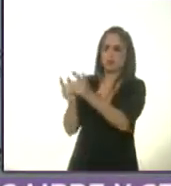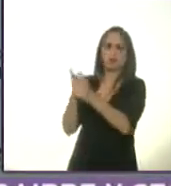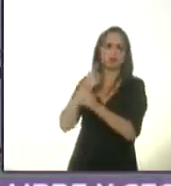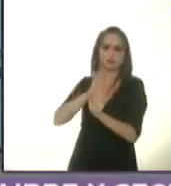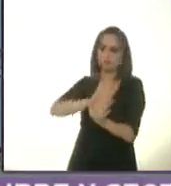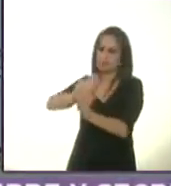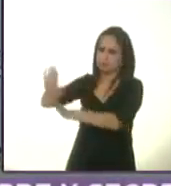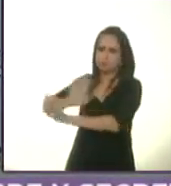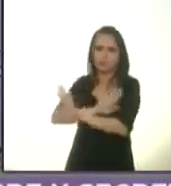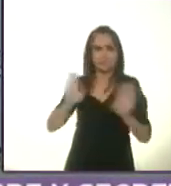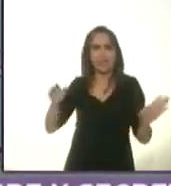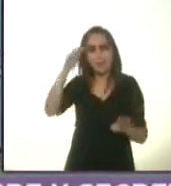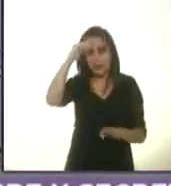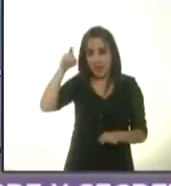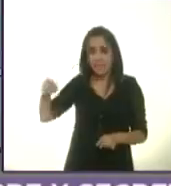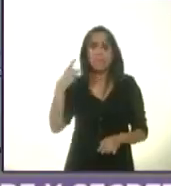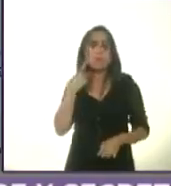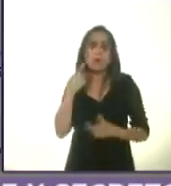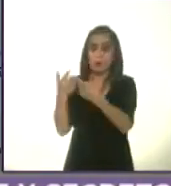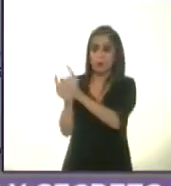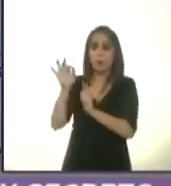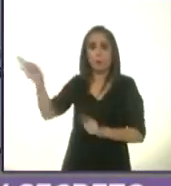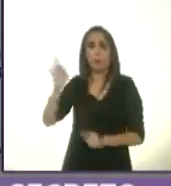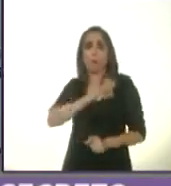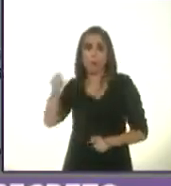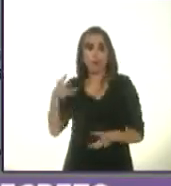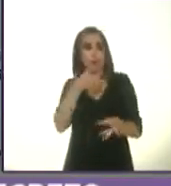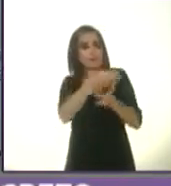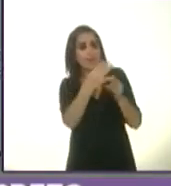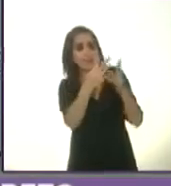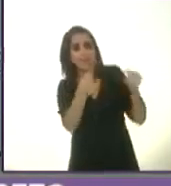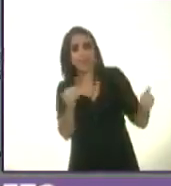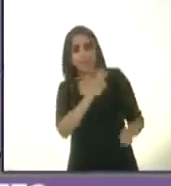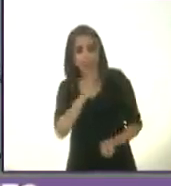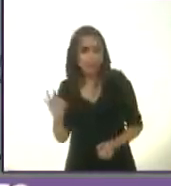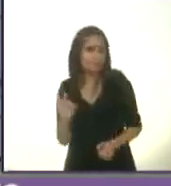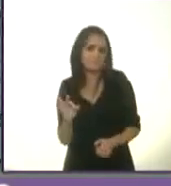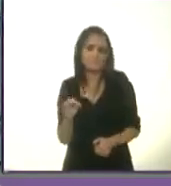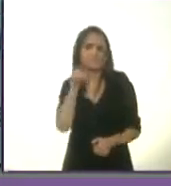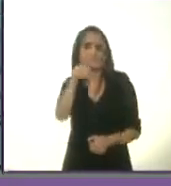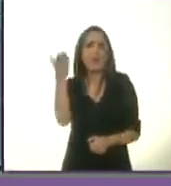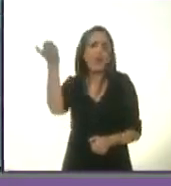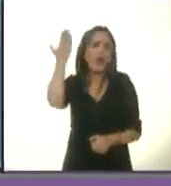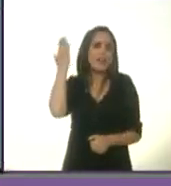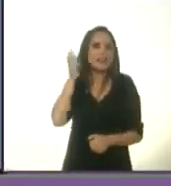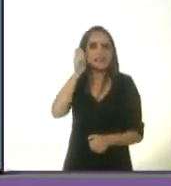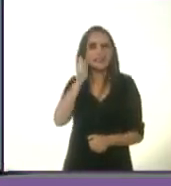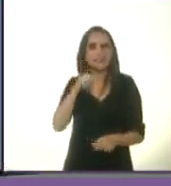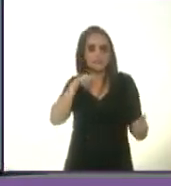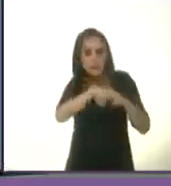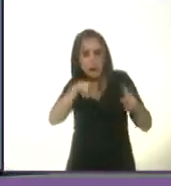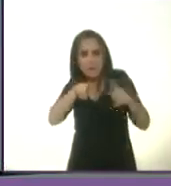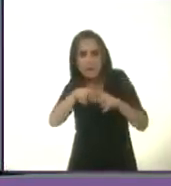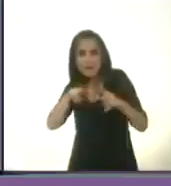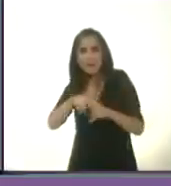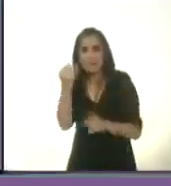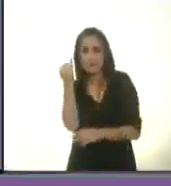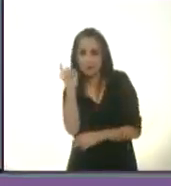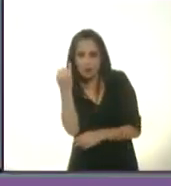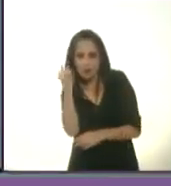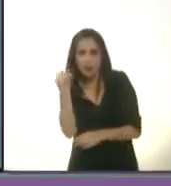políticos no son la solución y hablando hace rato ustedes comentaban de los asesinatos en insurgentes de la colonia